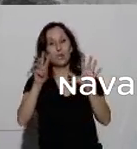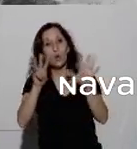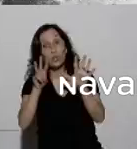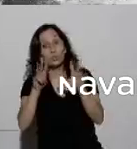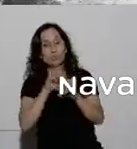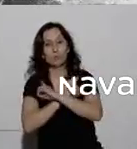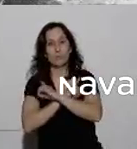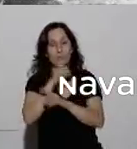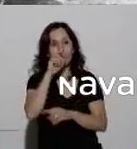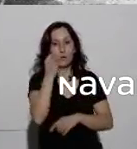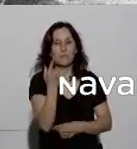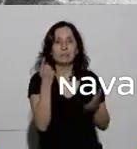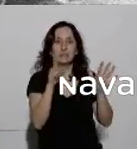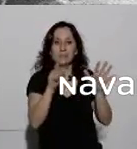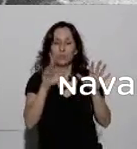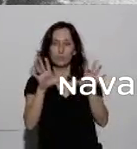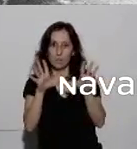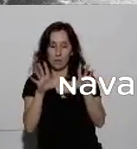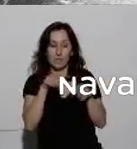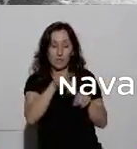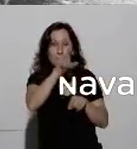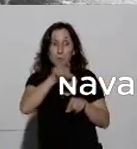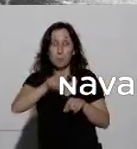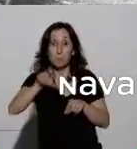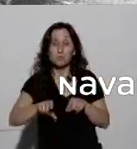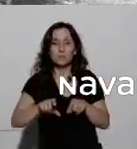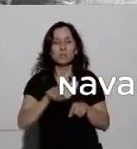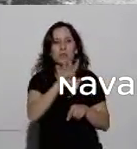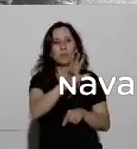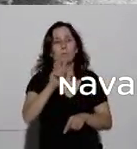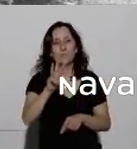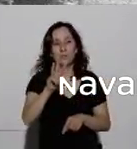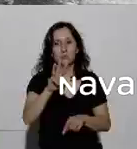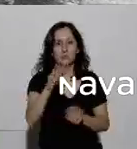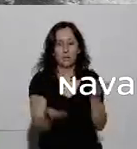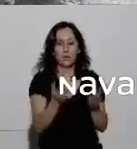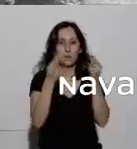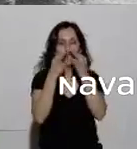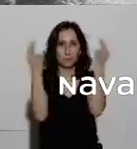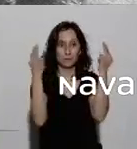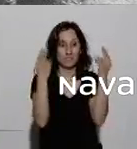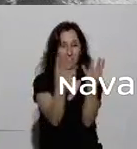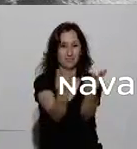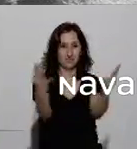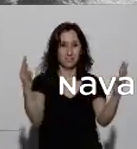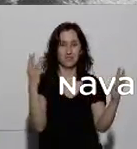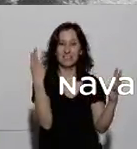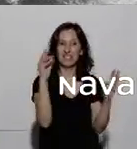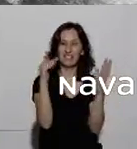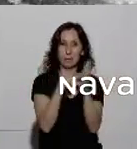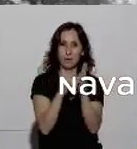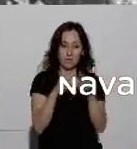1610. Ahí fueron juzgadas 53 personas públicamente ante 30.000 personas en la plaza de